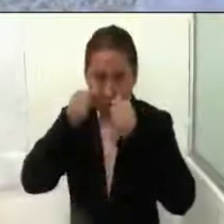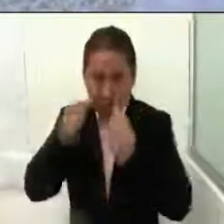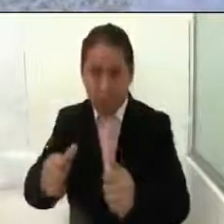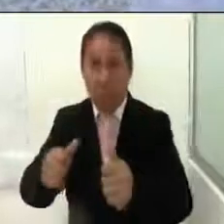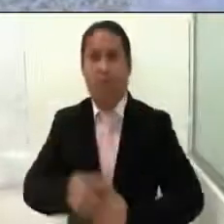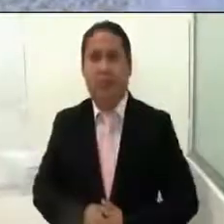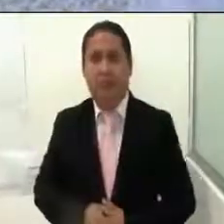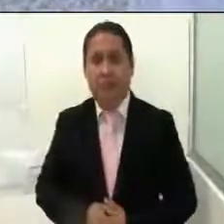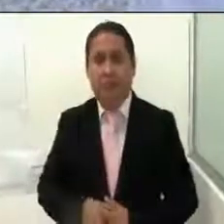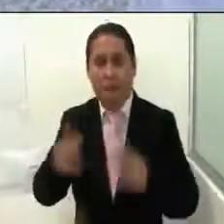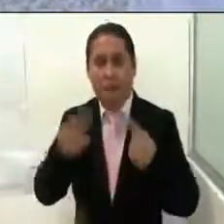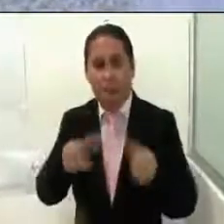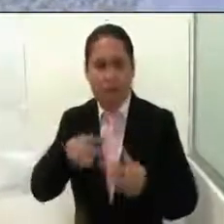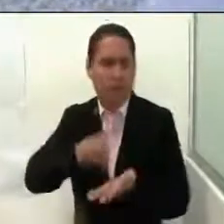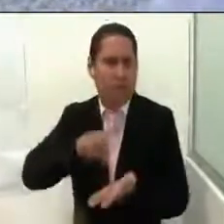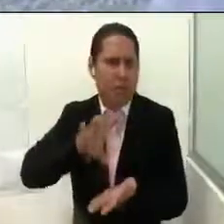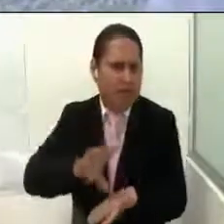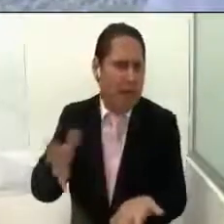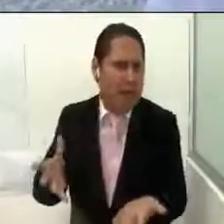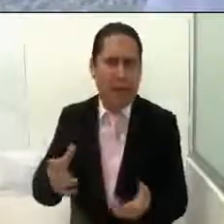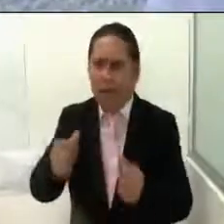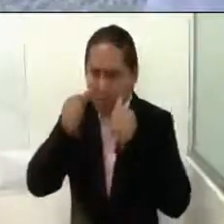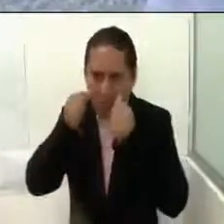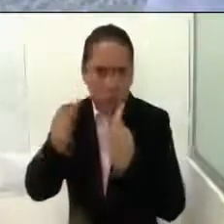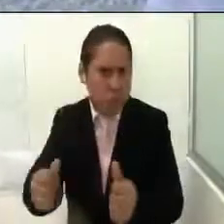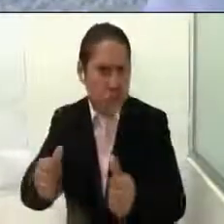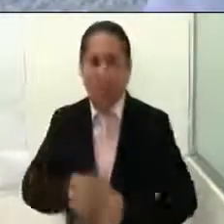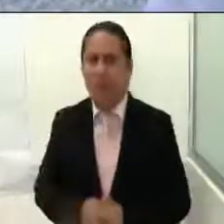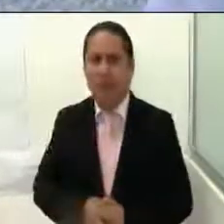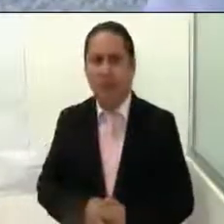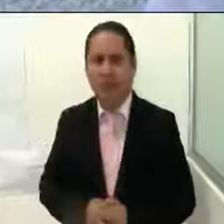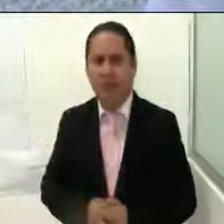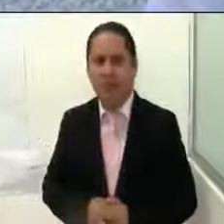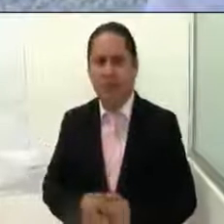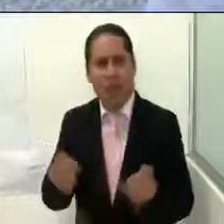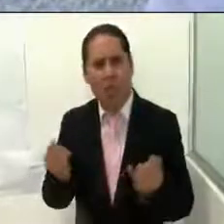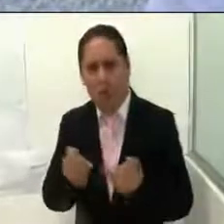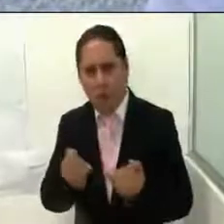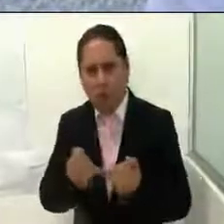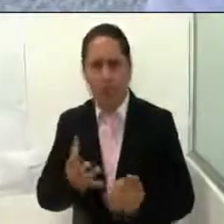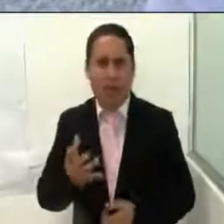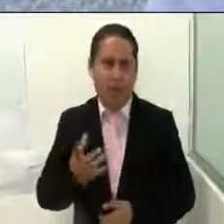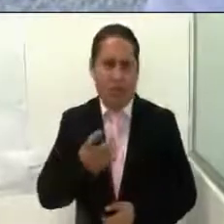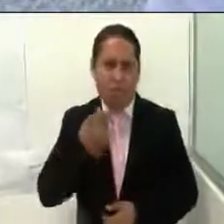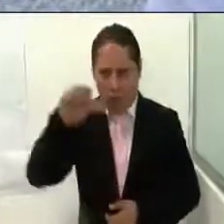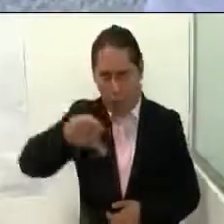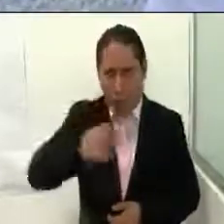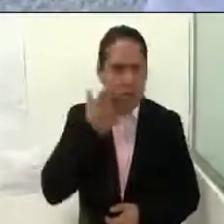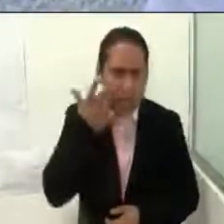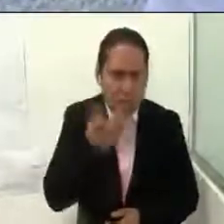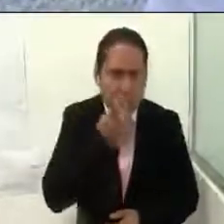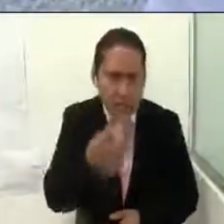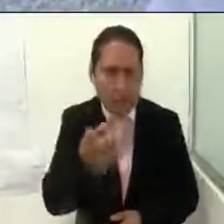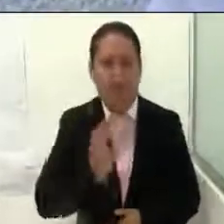a personas con capacidades diferentes también quiero hoy comentarles